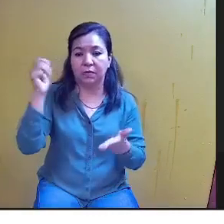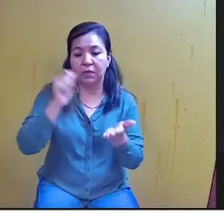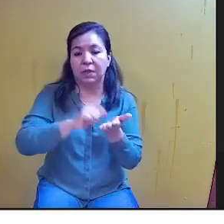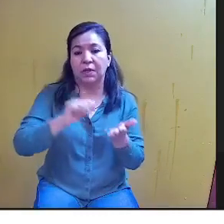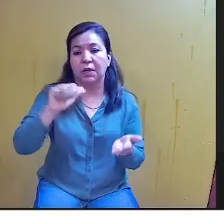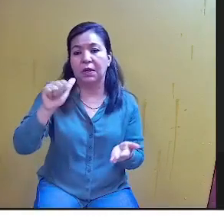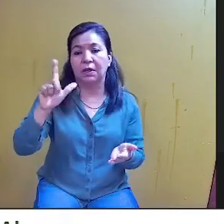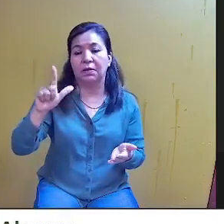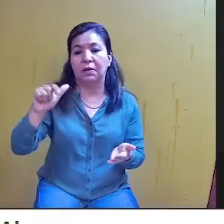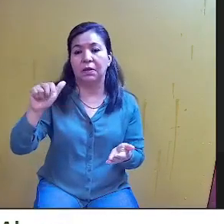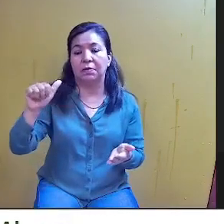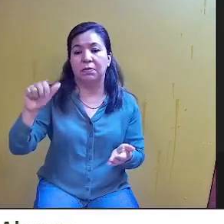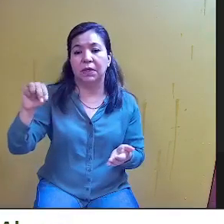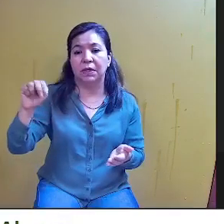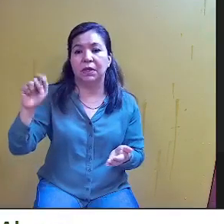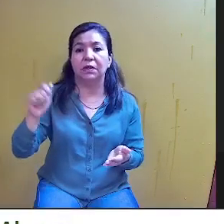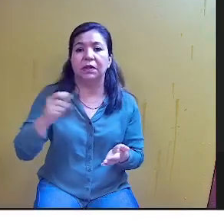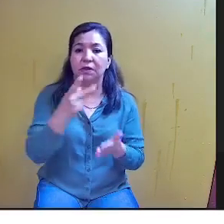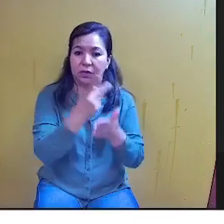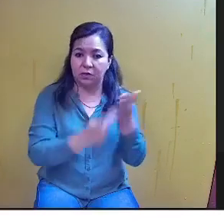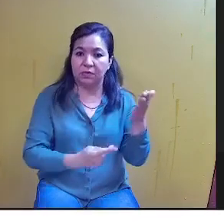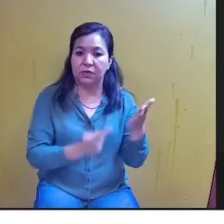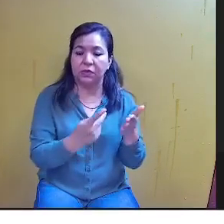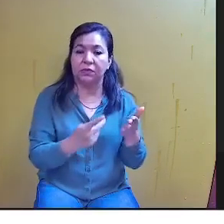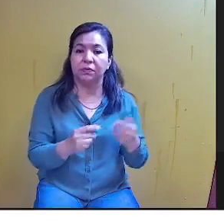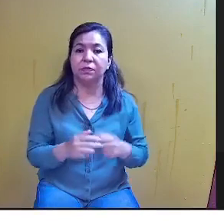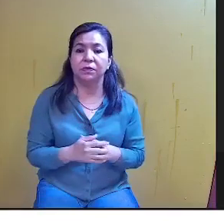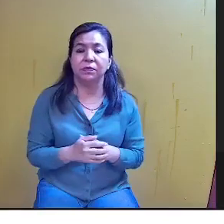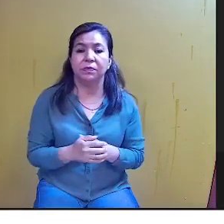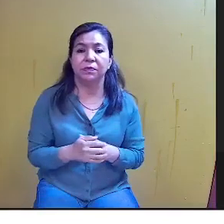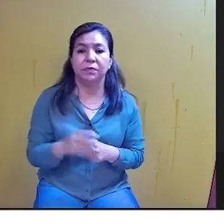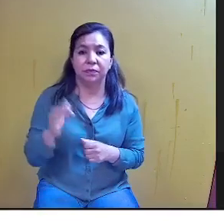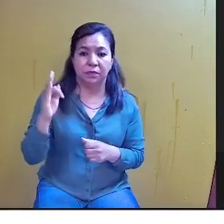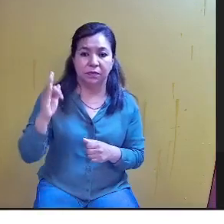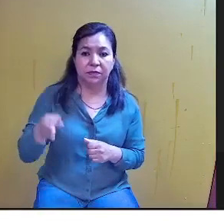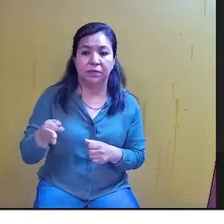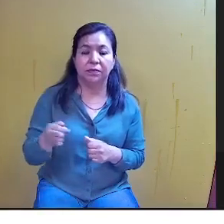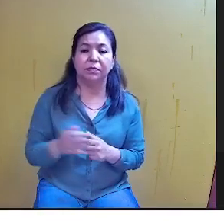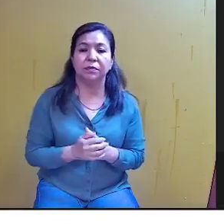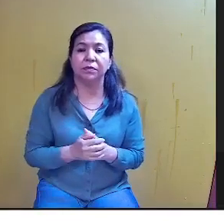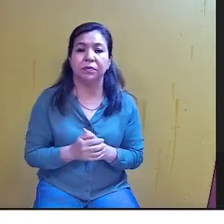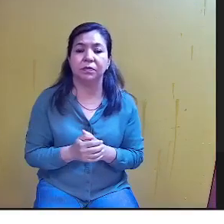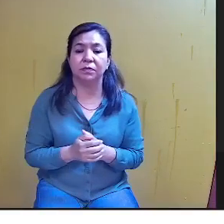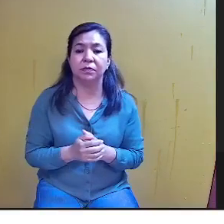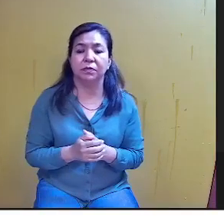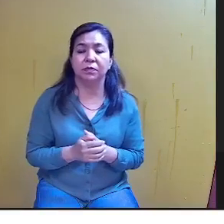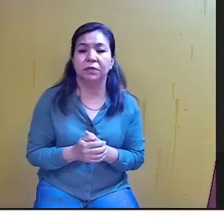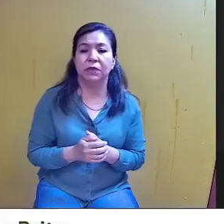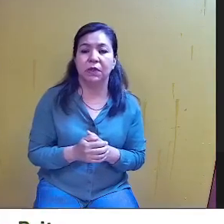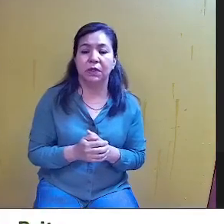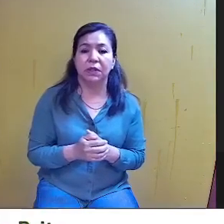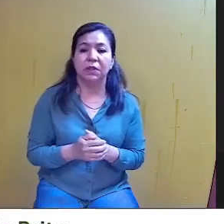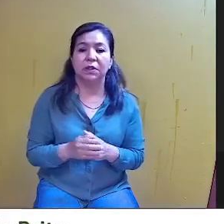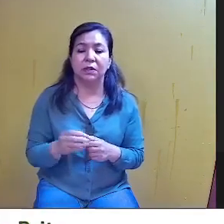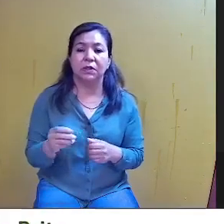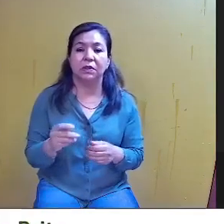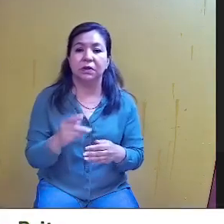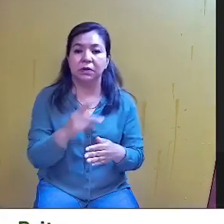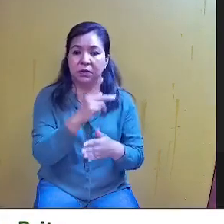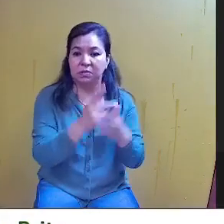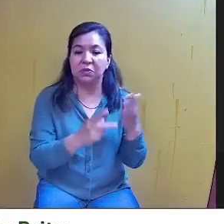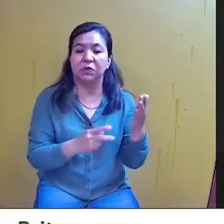Eugenio Alcaraz. Con el proyecto. Gracias, magistrada. Magistrada ponente Hilda Rosa Delgado Brito. A favor del